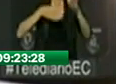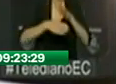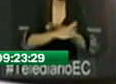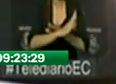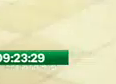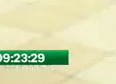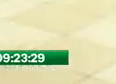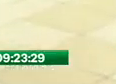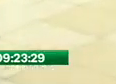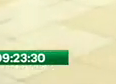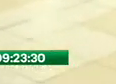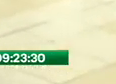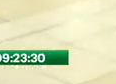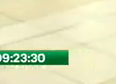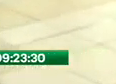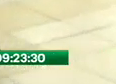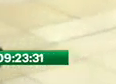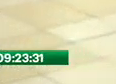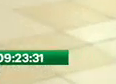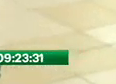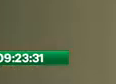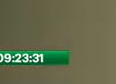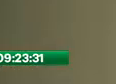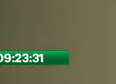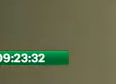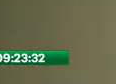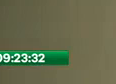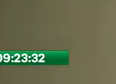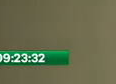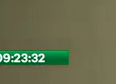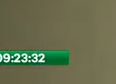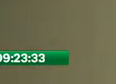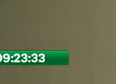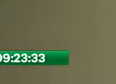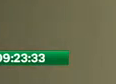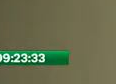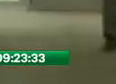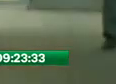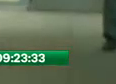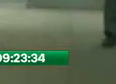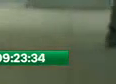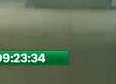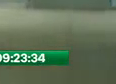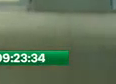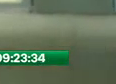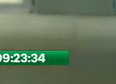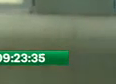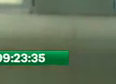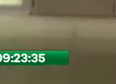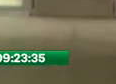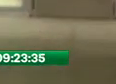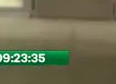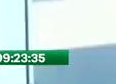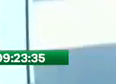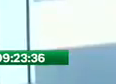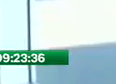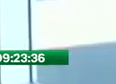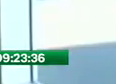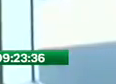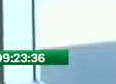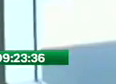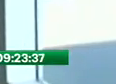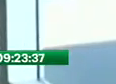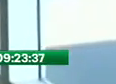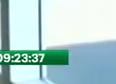controles de salud. Este es el protocolo que se seguirá con la llegada de vuelos humanitarios destinados para mujeres en estado de gestación, personas